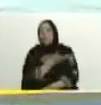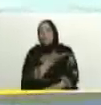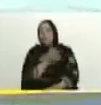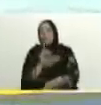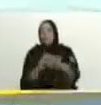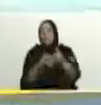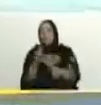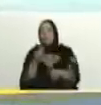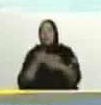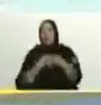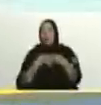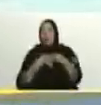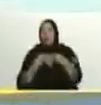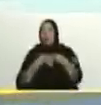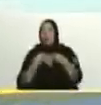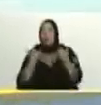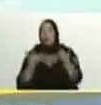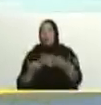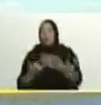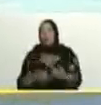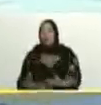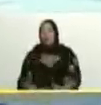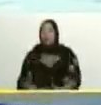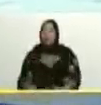Algunos han sobrevivido.